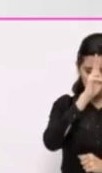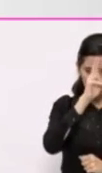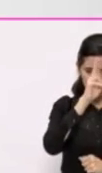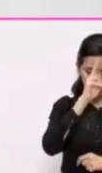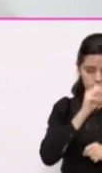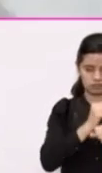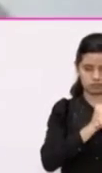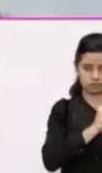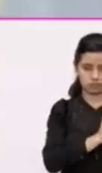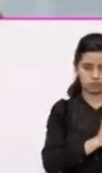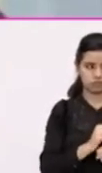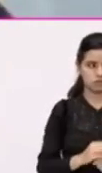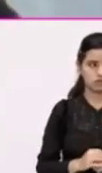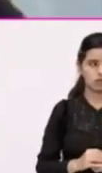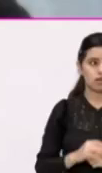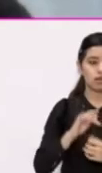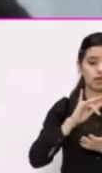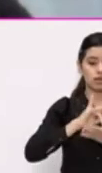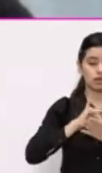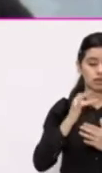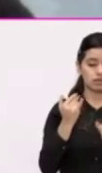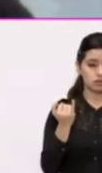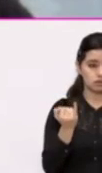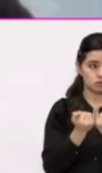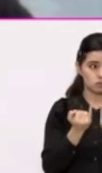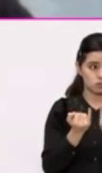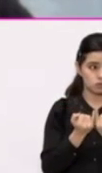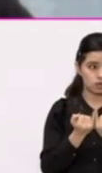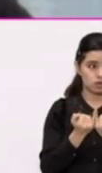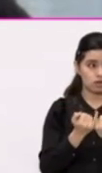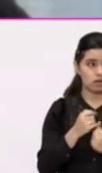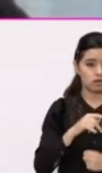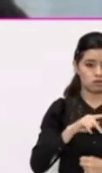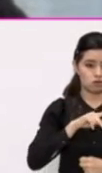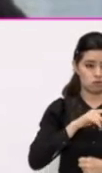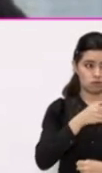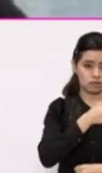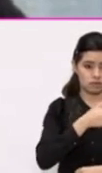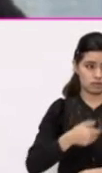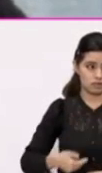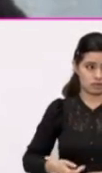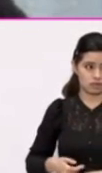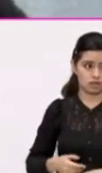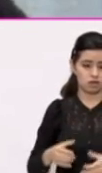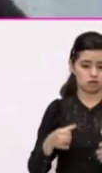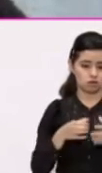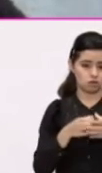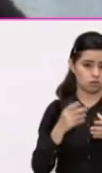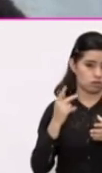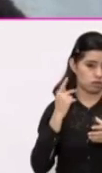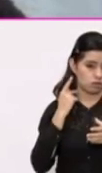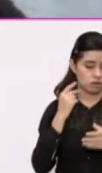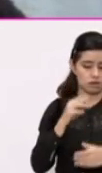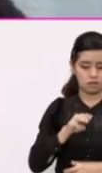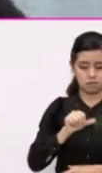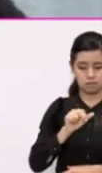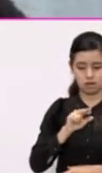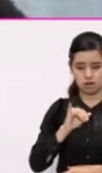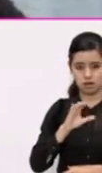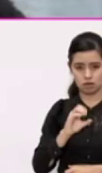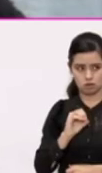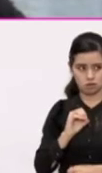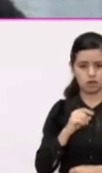nosotras. Agradezco también la sensibilidad de mi presidente del partido, Mario Delgado, quien